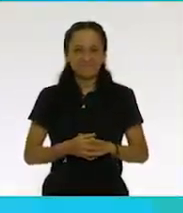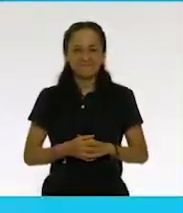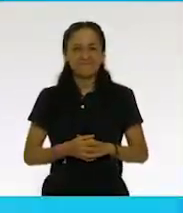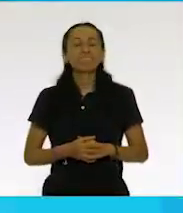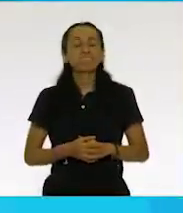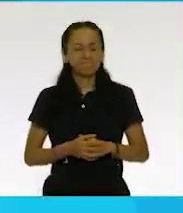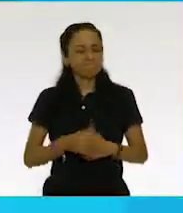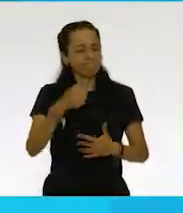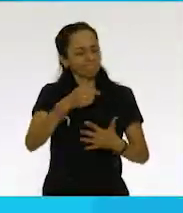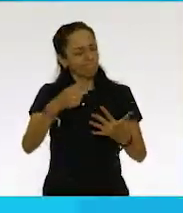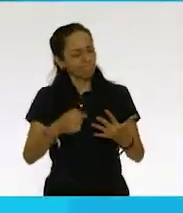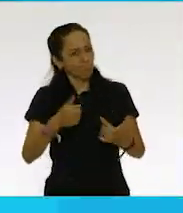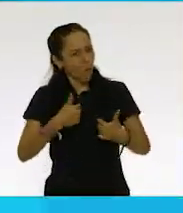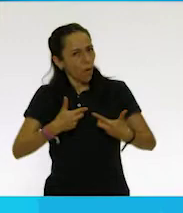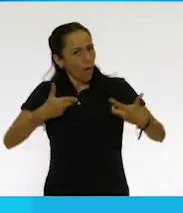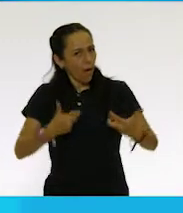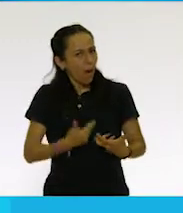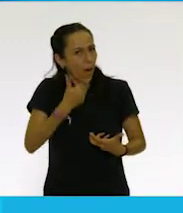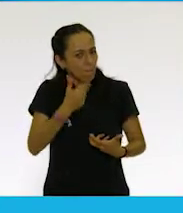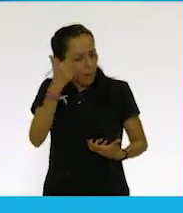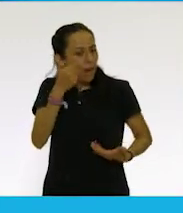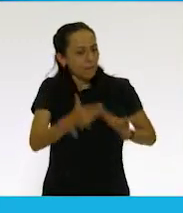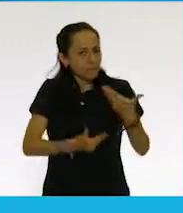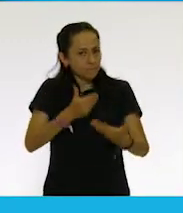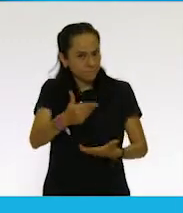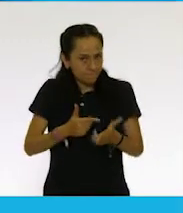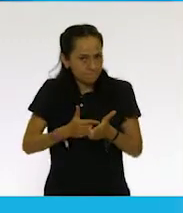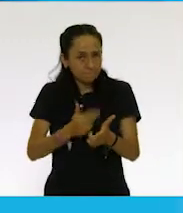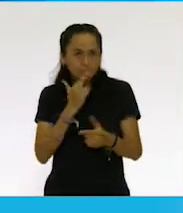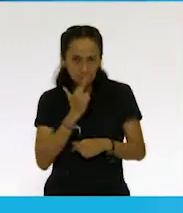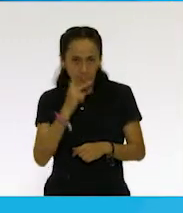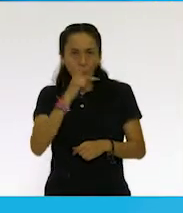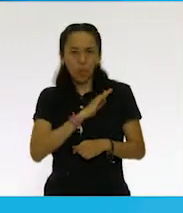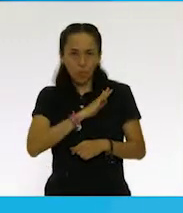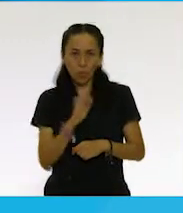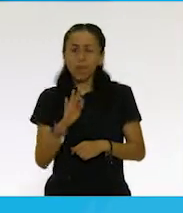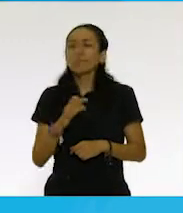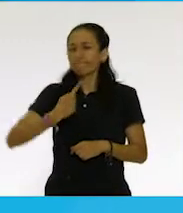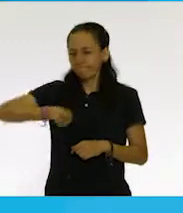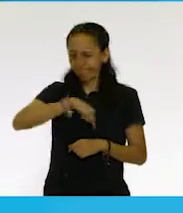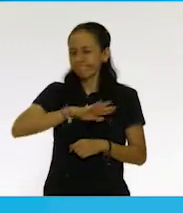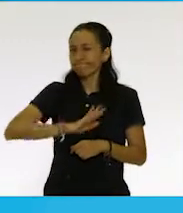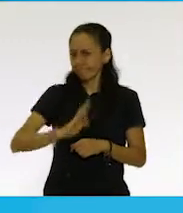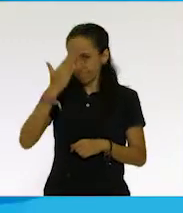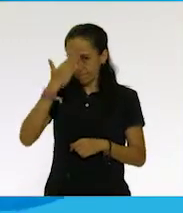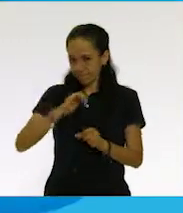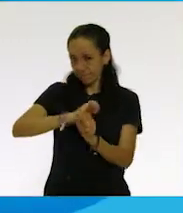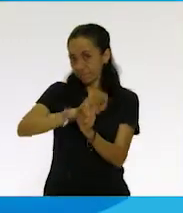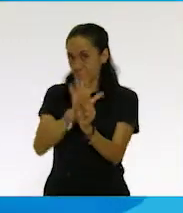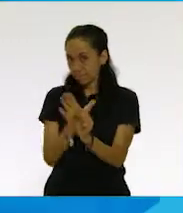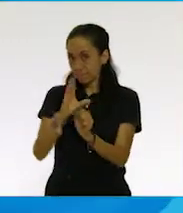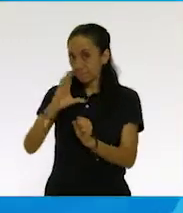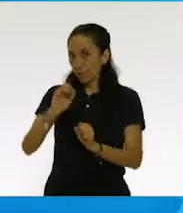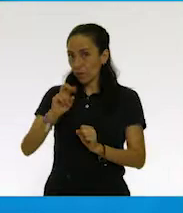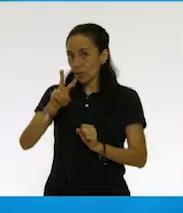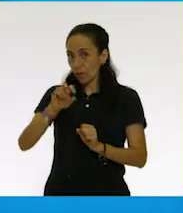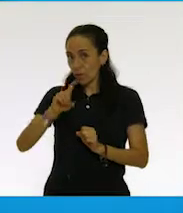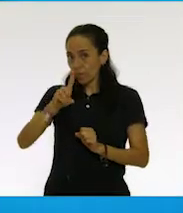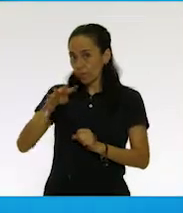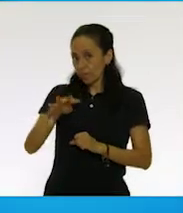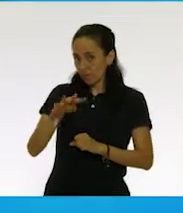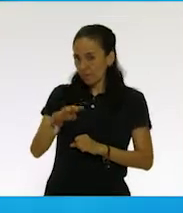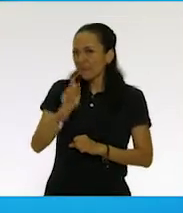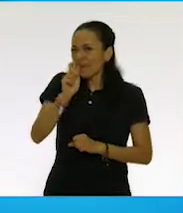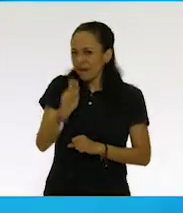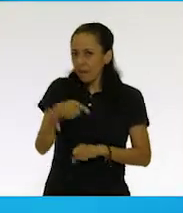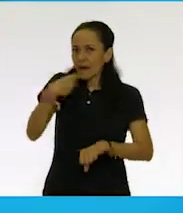Buenas prácticas para seguir adelante. Como todos sabemos, la COVID-19 es una enfermedad que se contagia muy fácilmente entre las